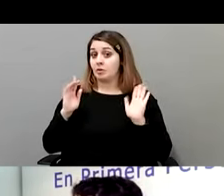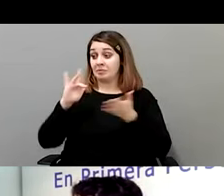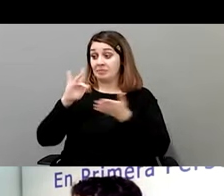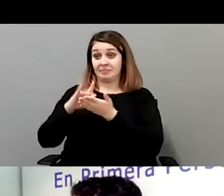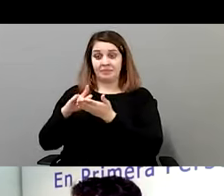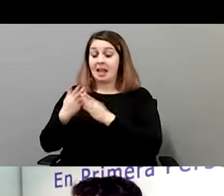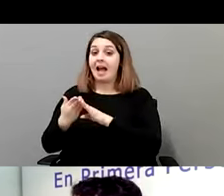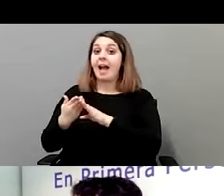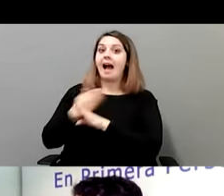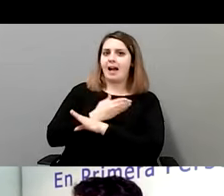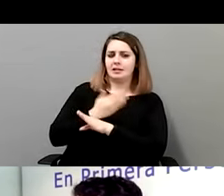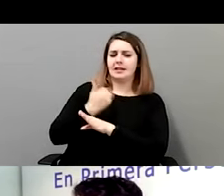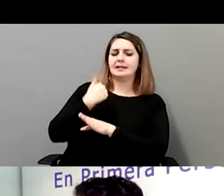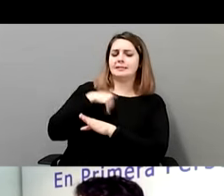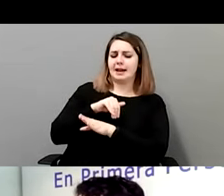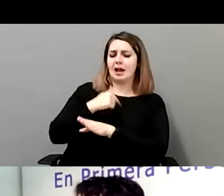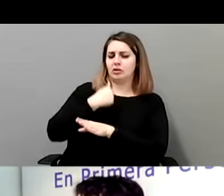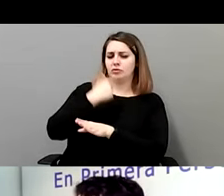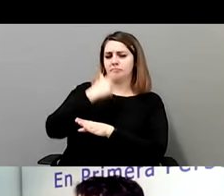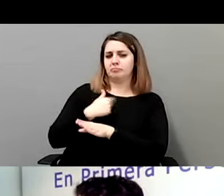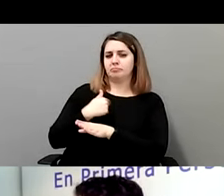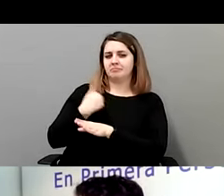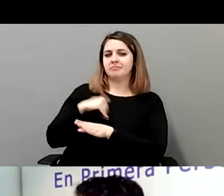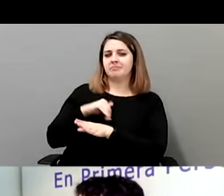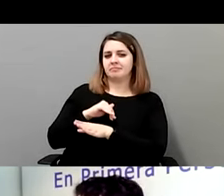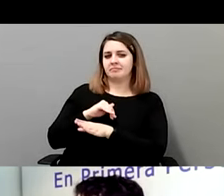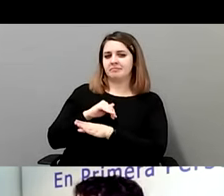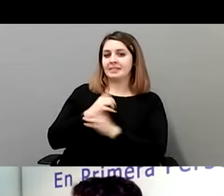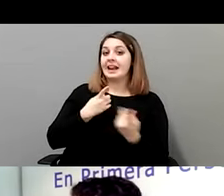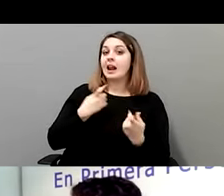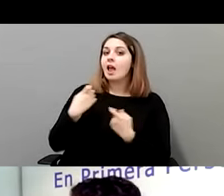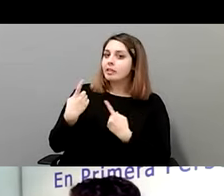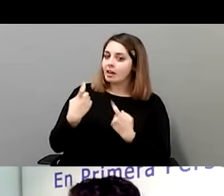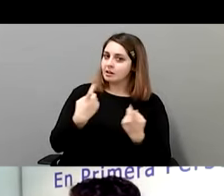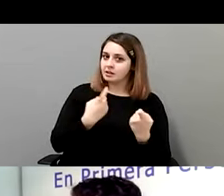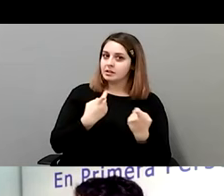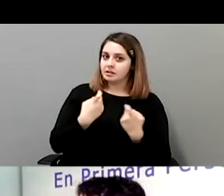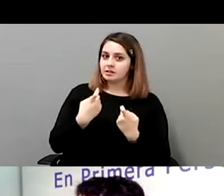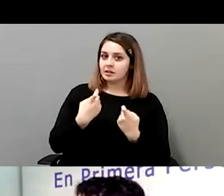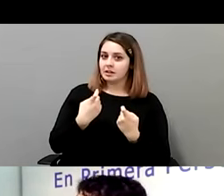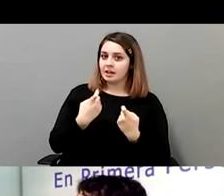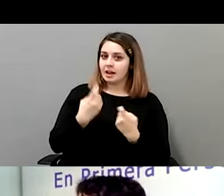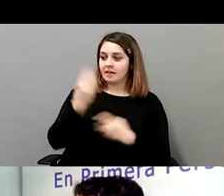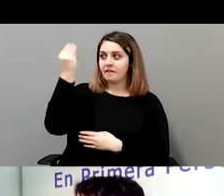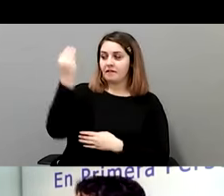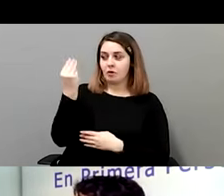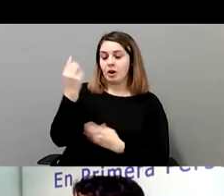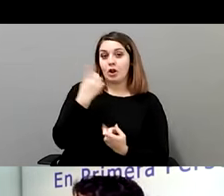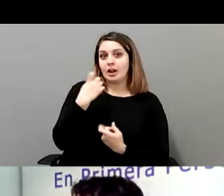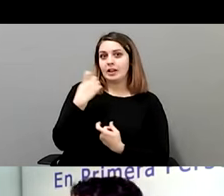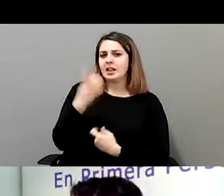yo ya tenía la necesidad de esta figura. ¿Por